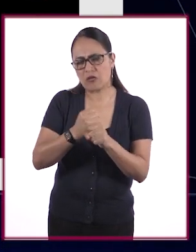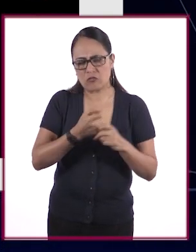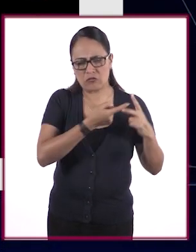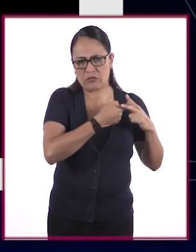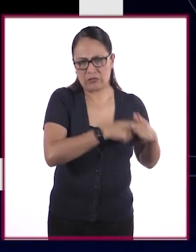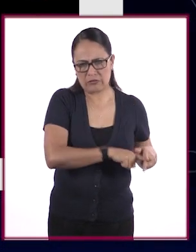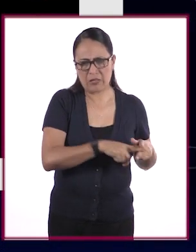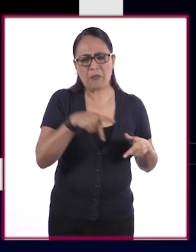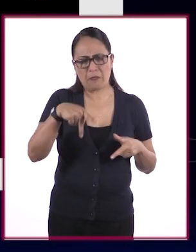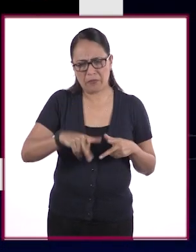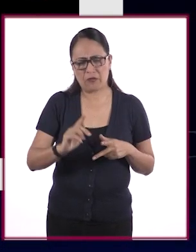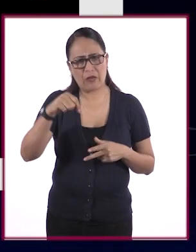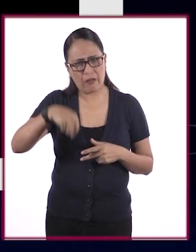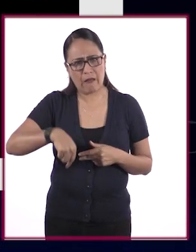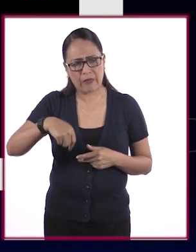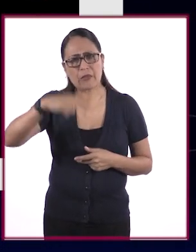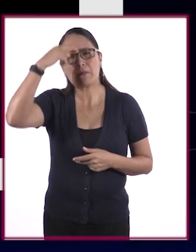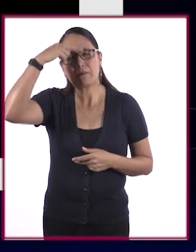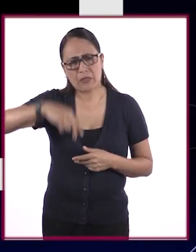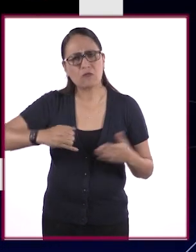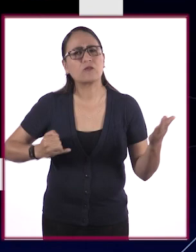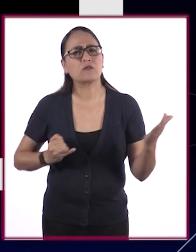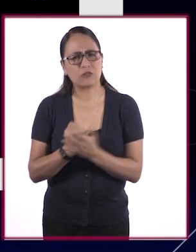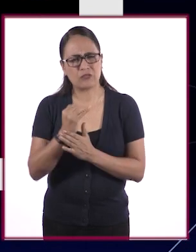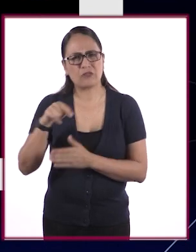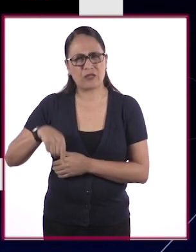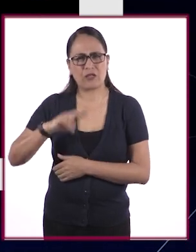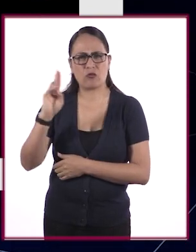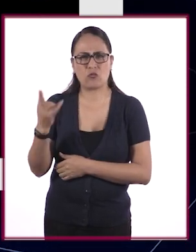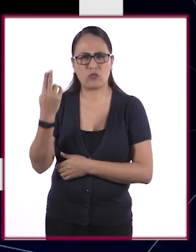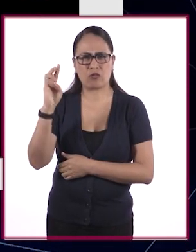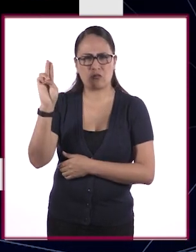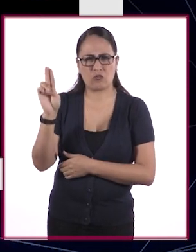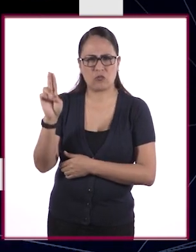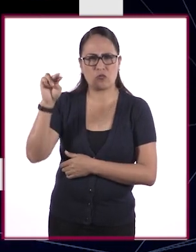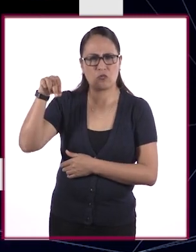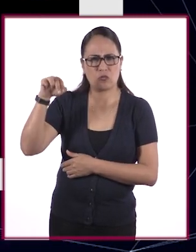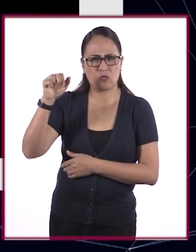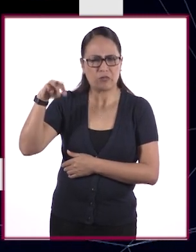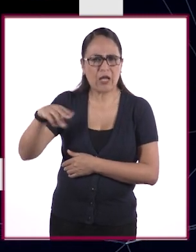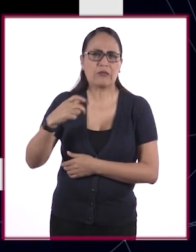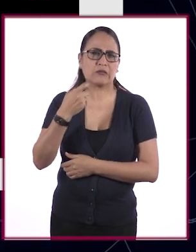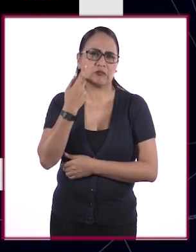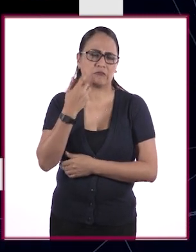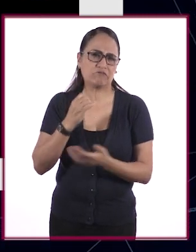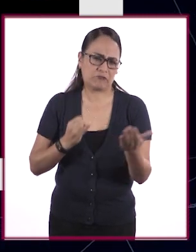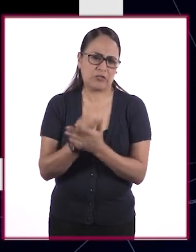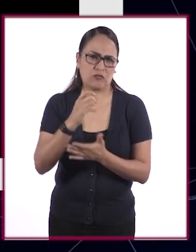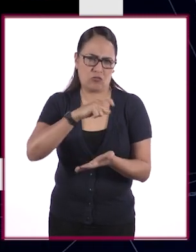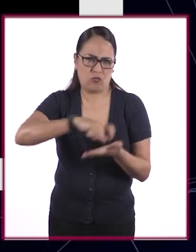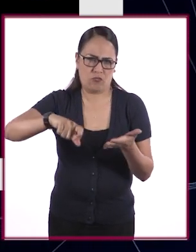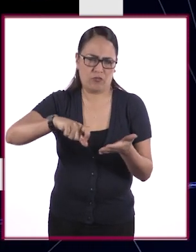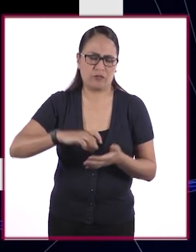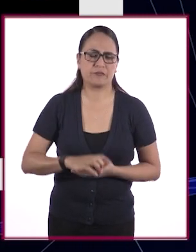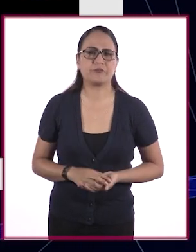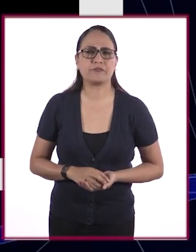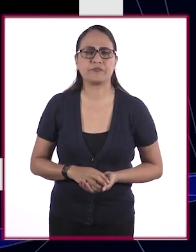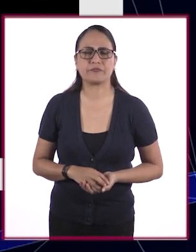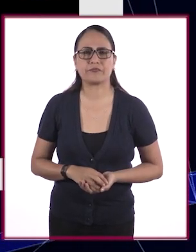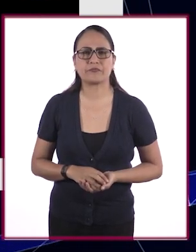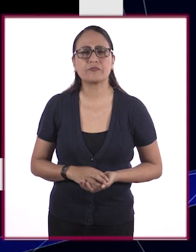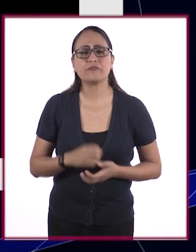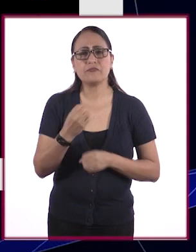comerciales 7, 8 años, y sin embargo México decidió, o la Universidad Nacional decidió adquirir una de